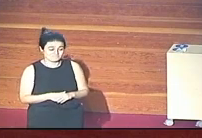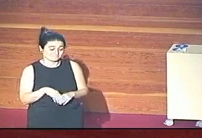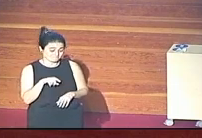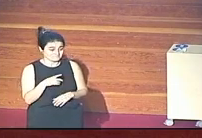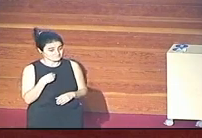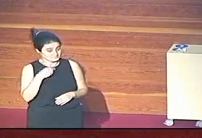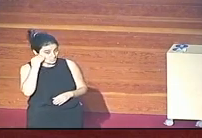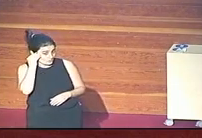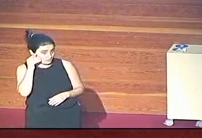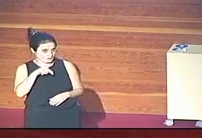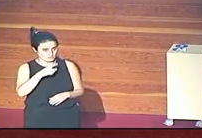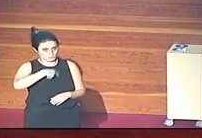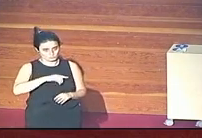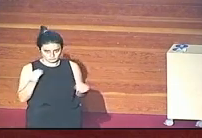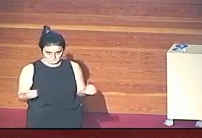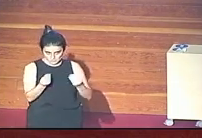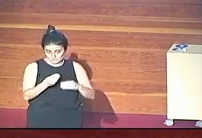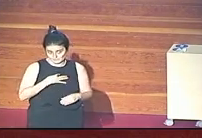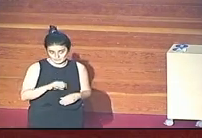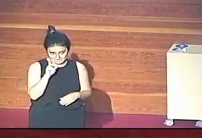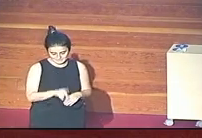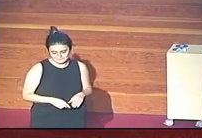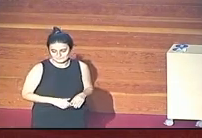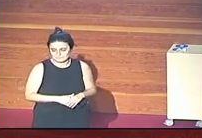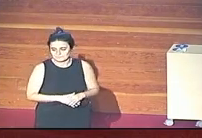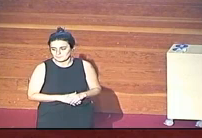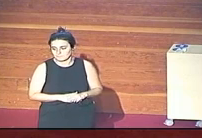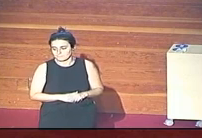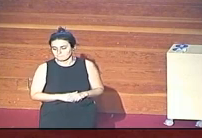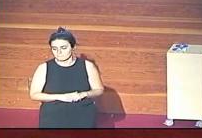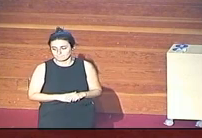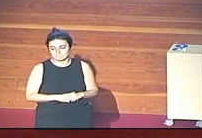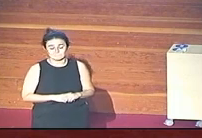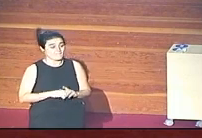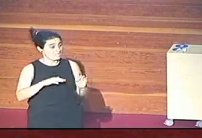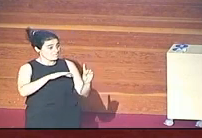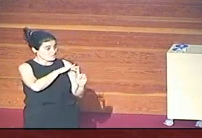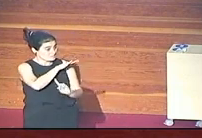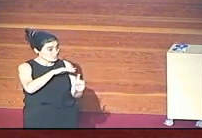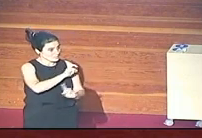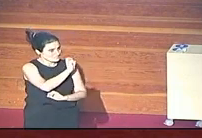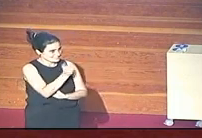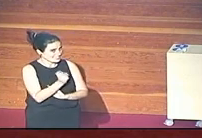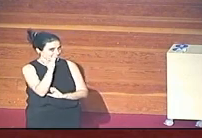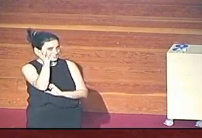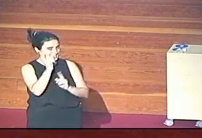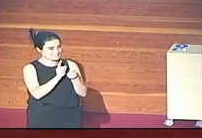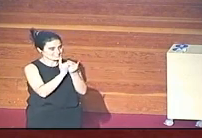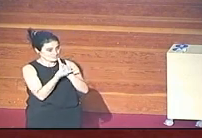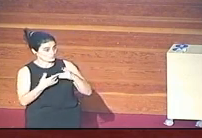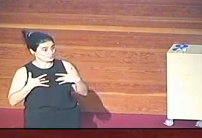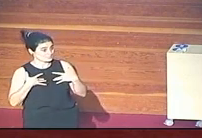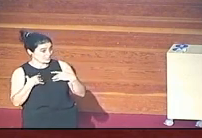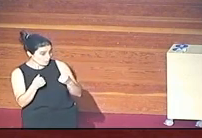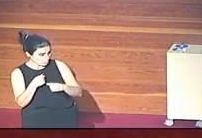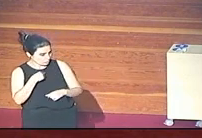eso podemos podemos mejorar biodiversidad cambio climático y salud para mí son los tres temas esenciales que vamos a